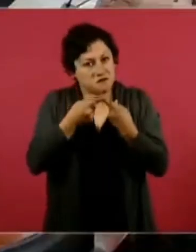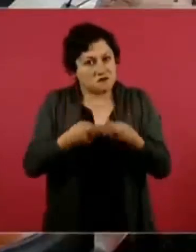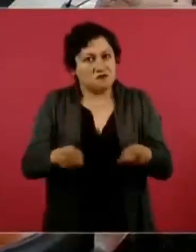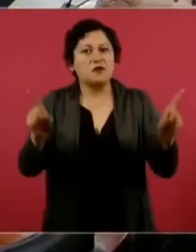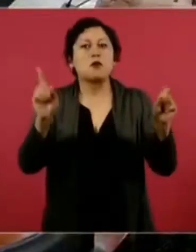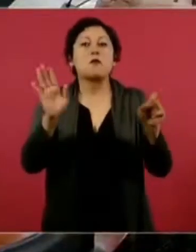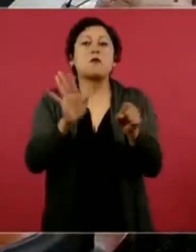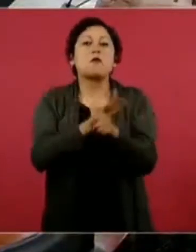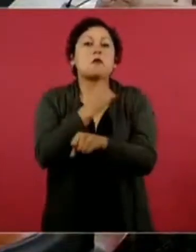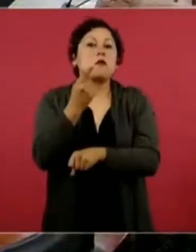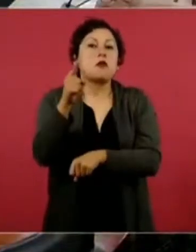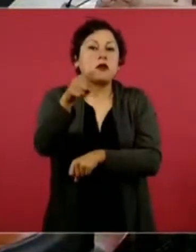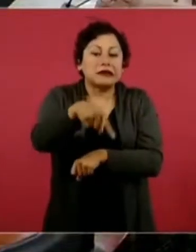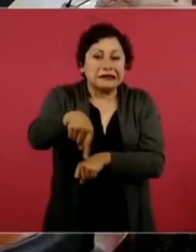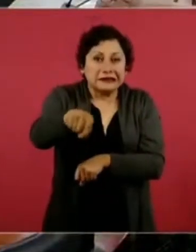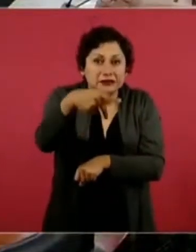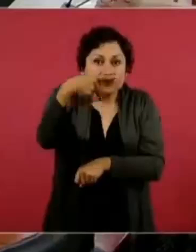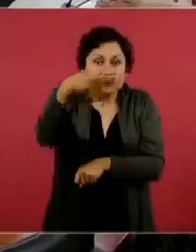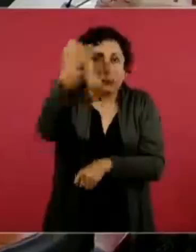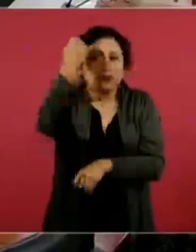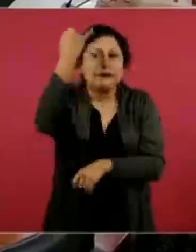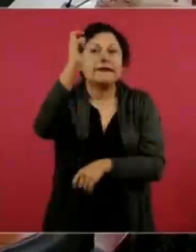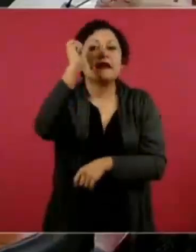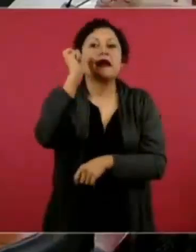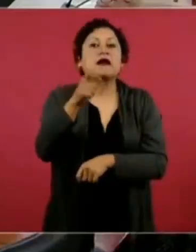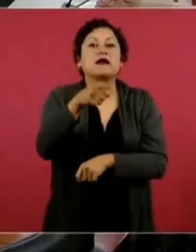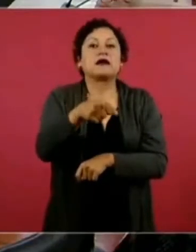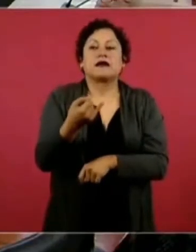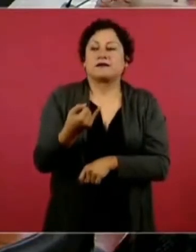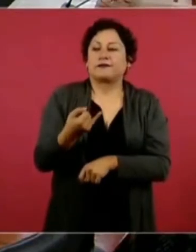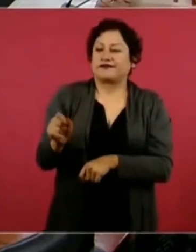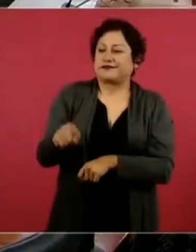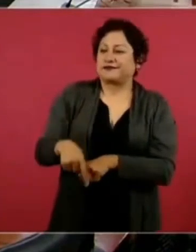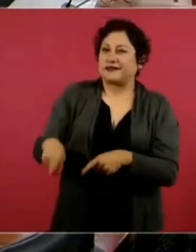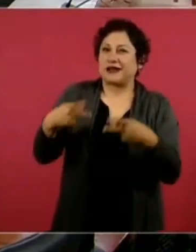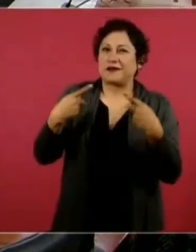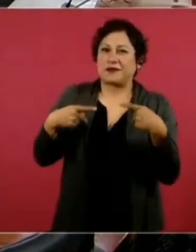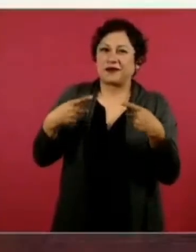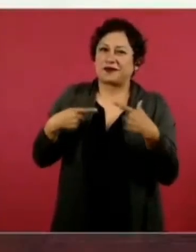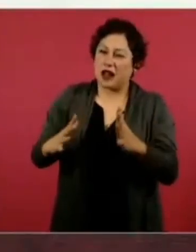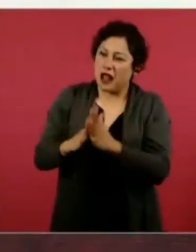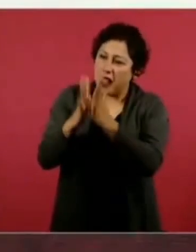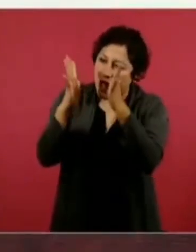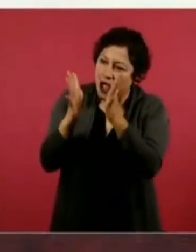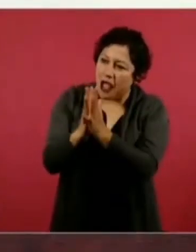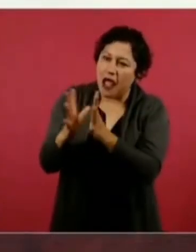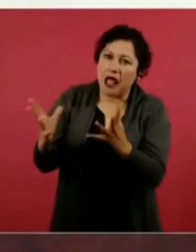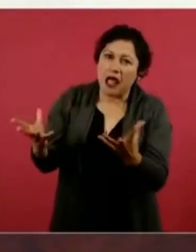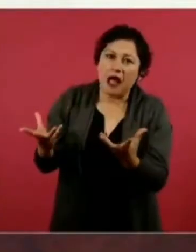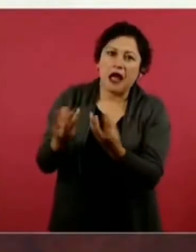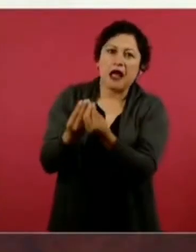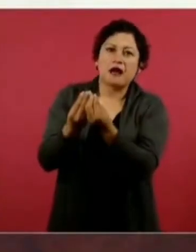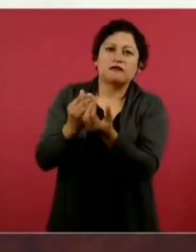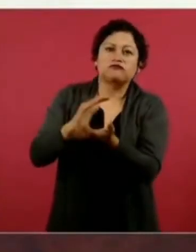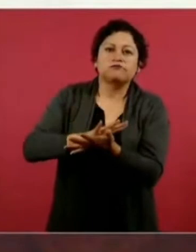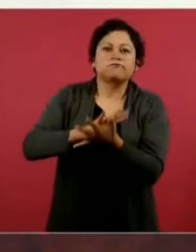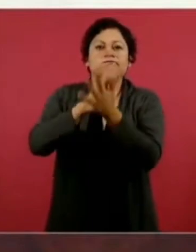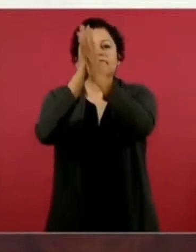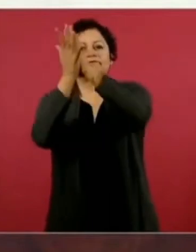que organizando al pueblo y de manera pacífica podíamos llevar a cabo una